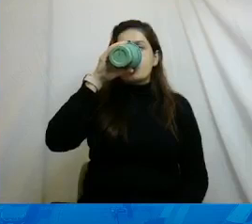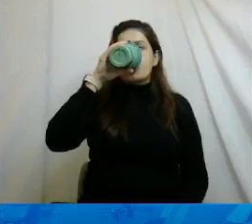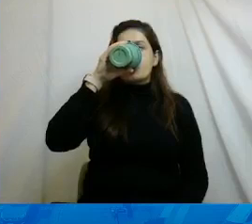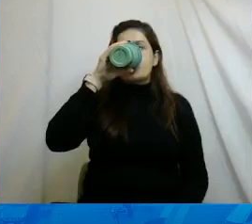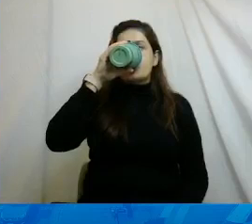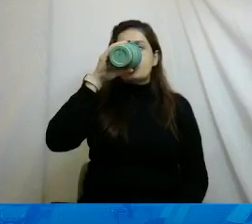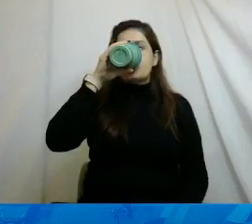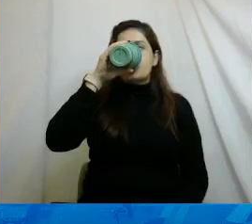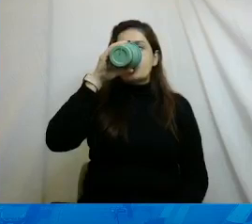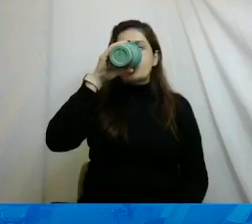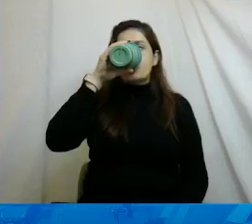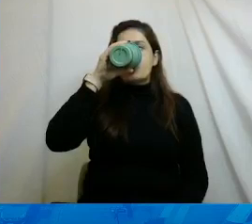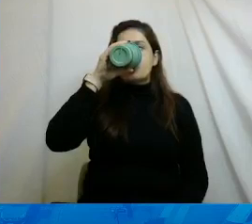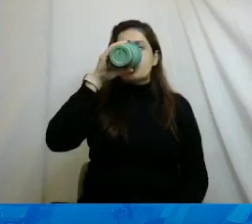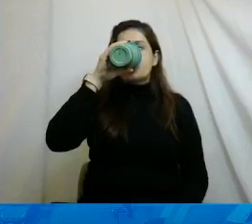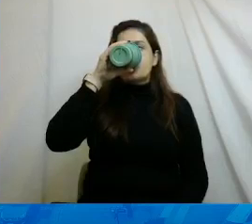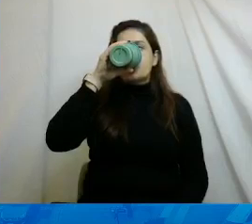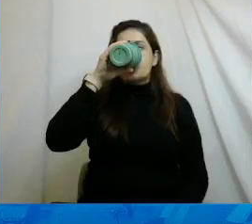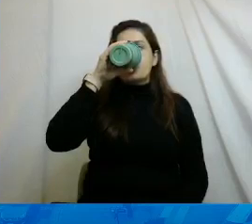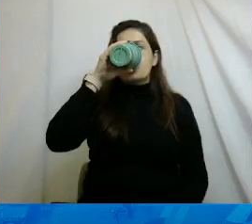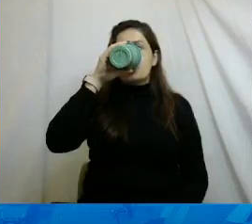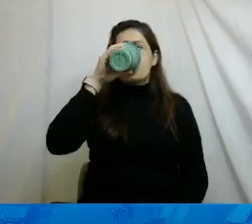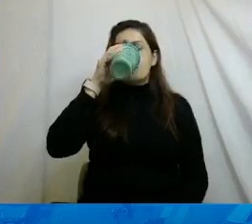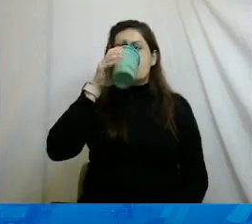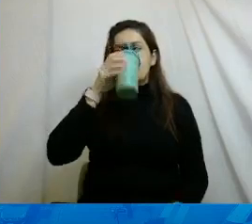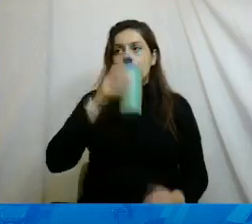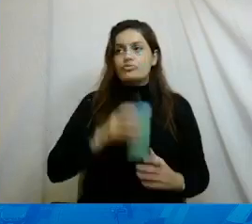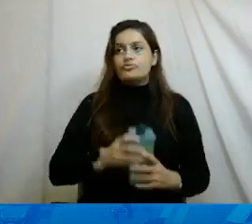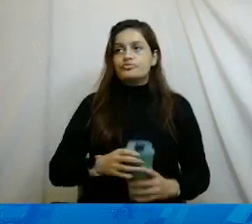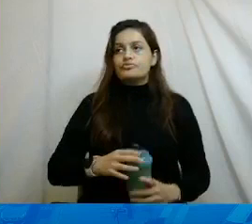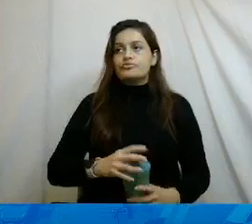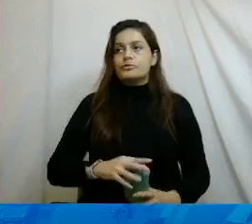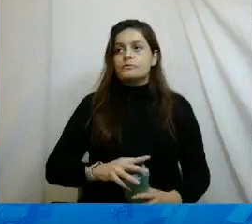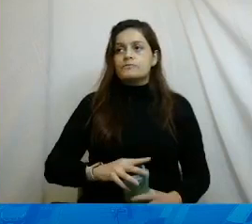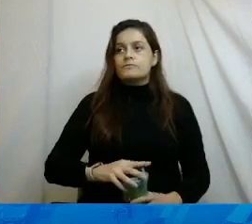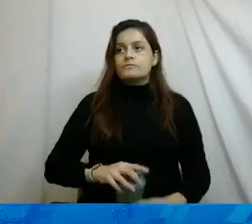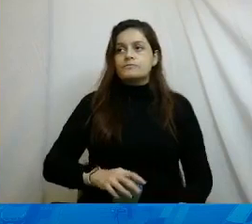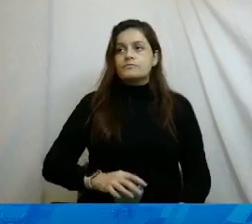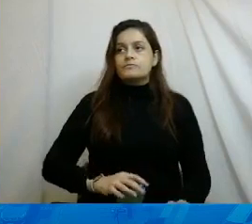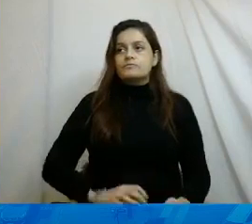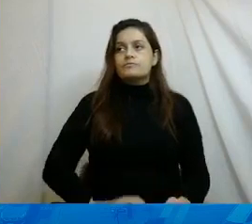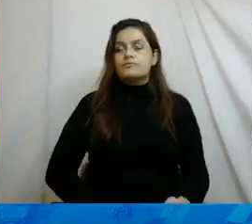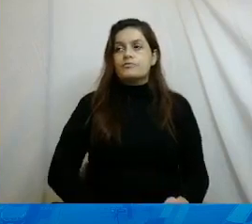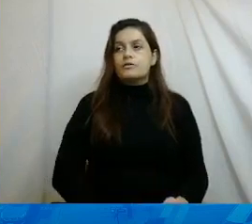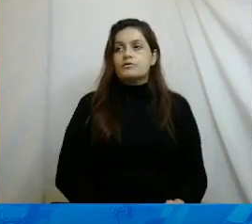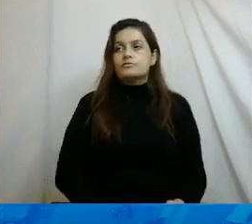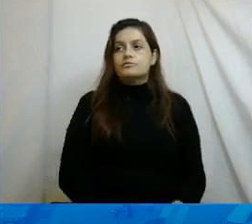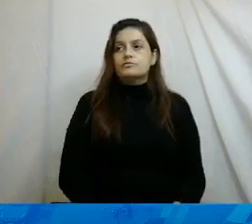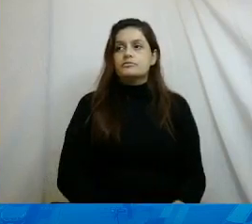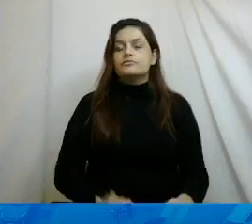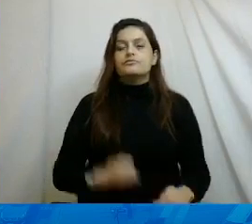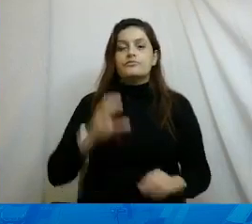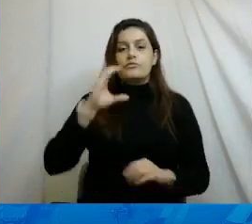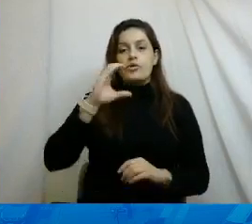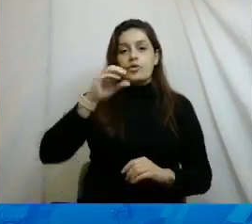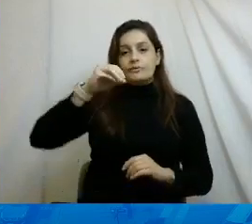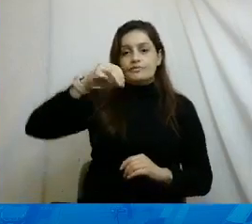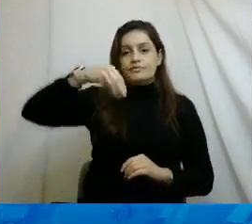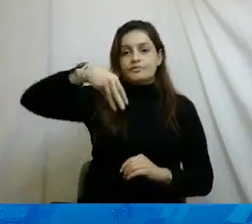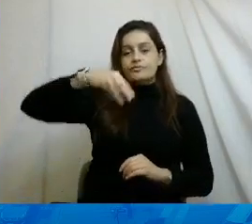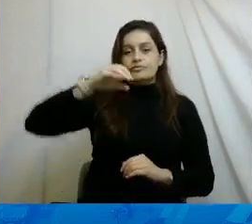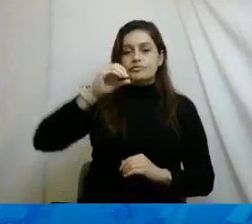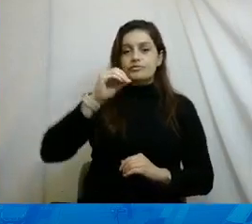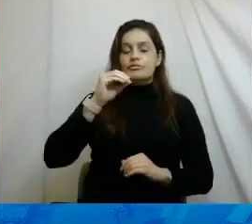Sería bueno ir conversándolo, ir viéndolo, porque esto lo prueba el Consejo Municipal. Yo tengo entendido que en un momento